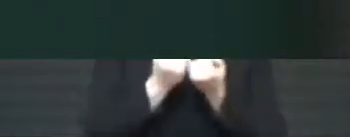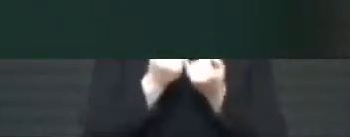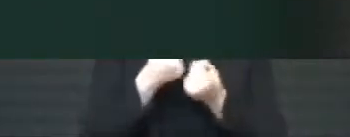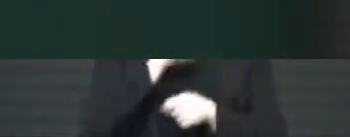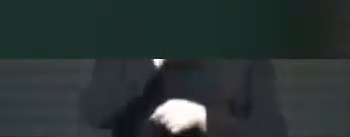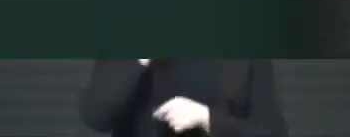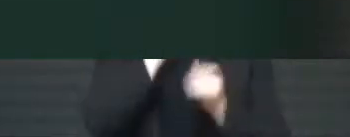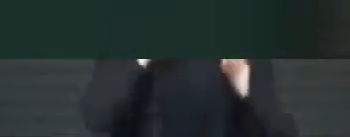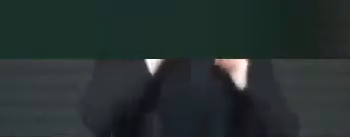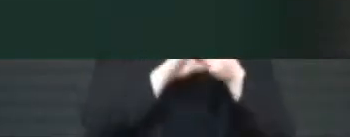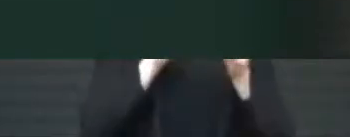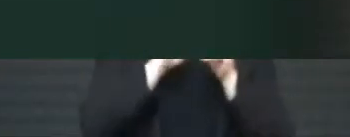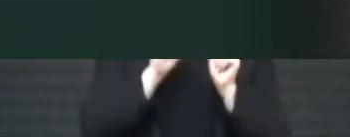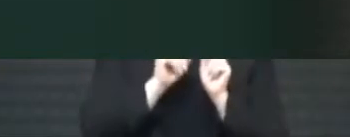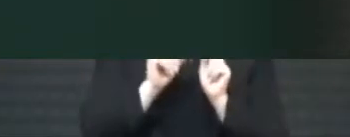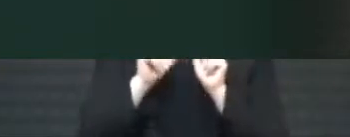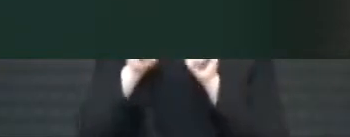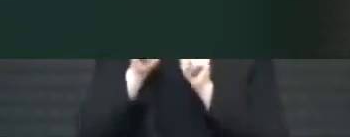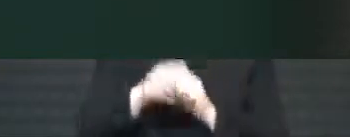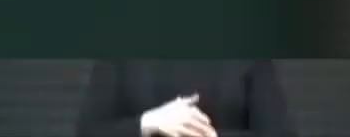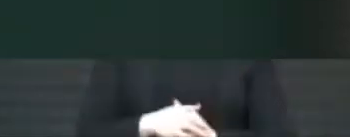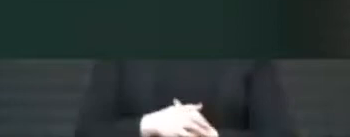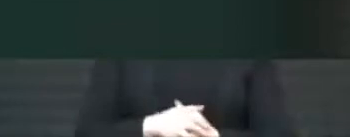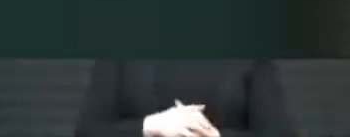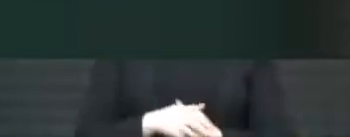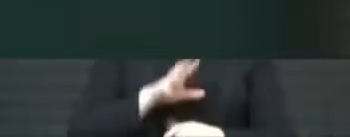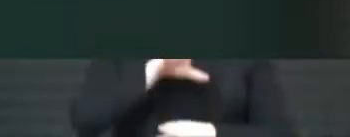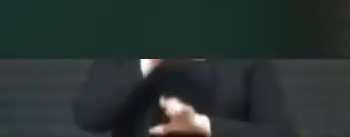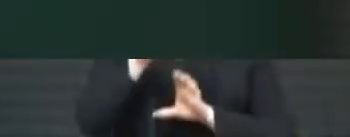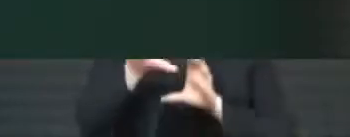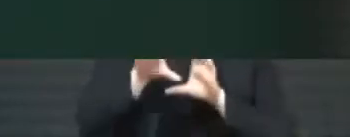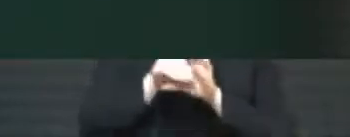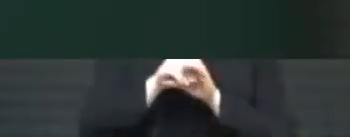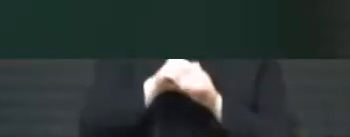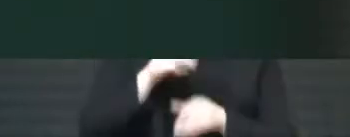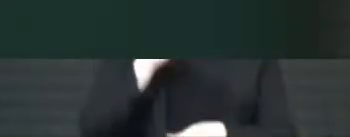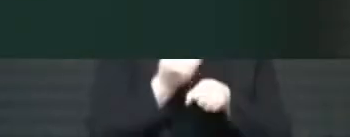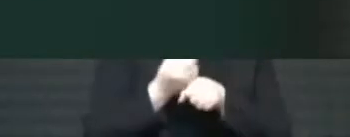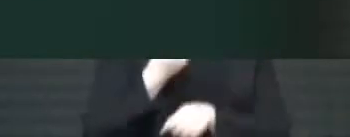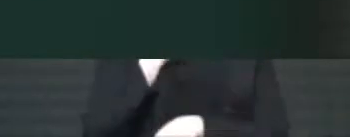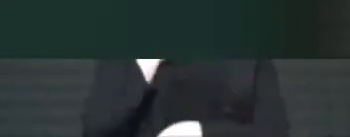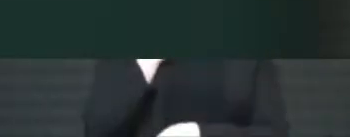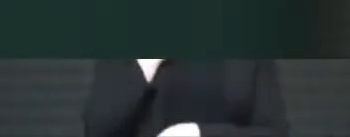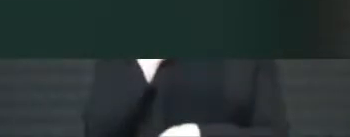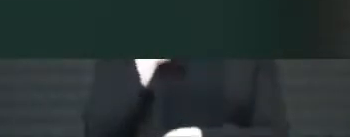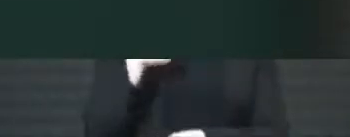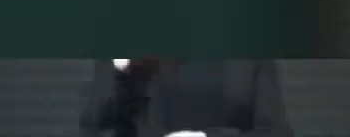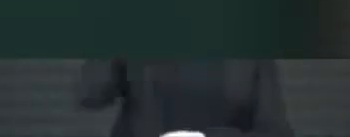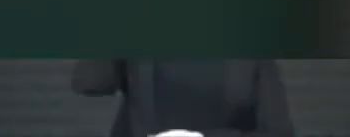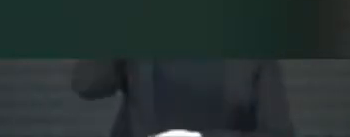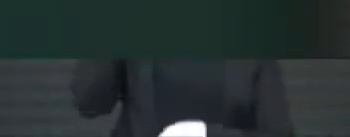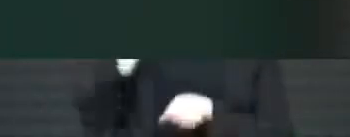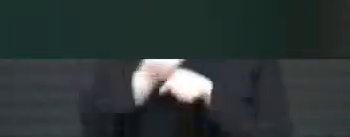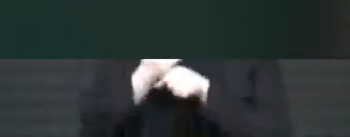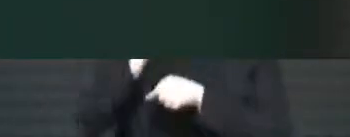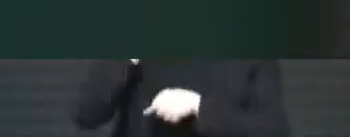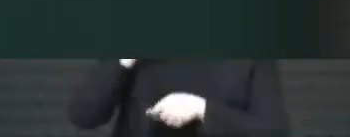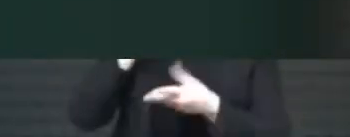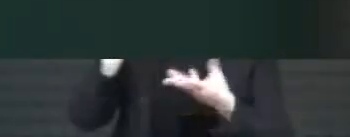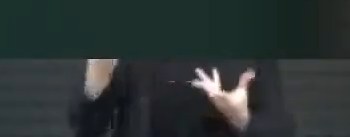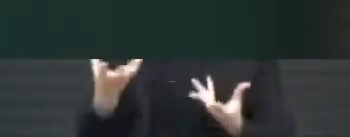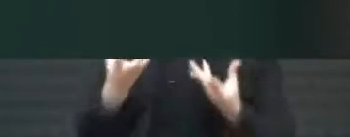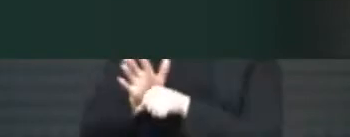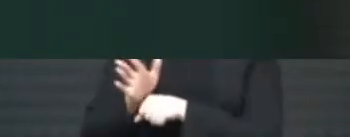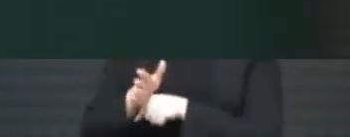Rosaura Ruiz, dijo que el total de apoyos a la educación básica de 2019 a 2021 rebasa los 10.000 millones de pesos